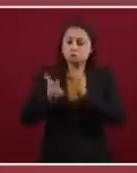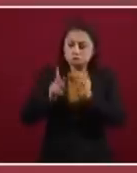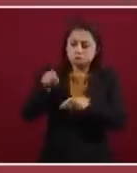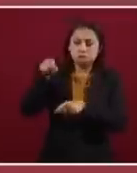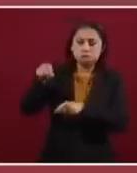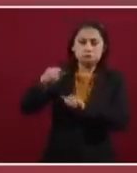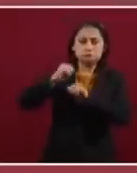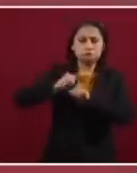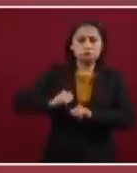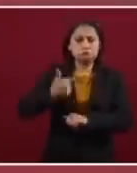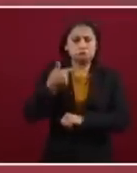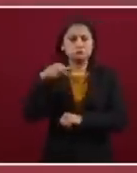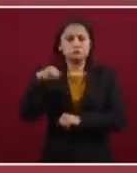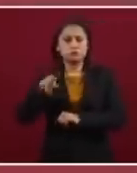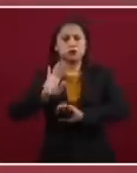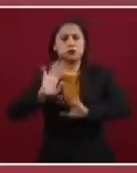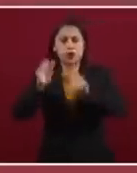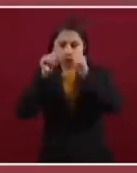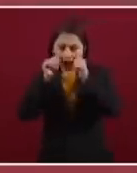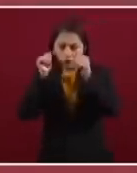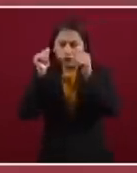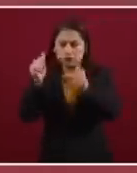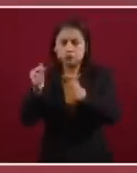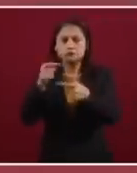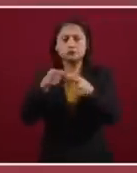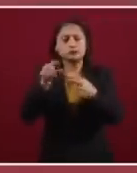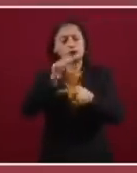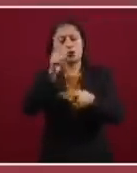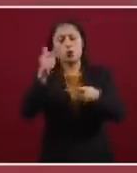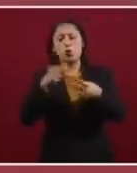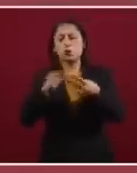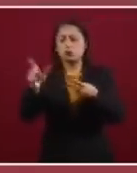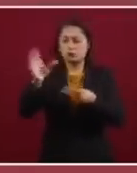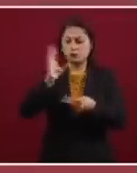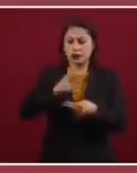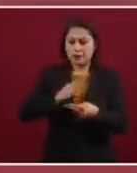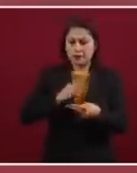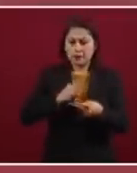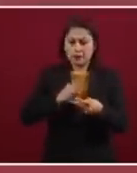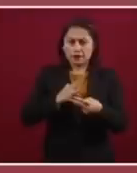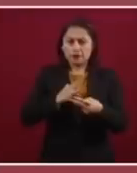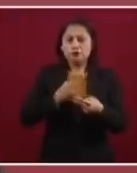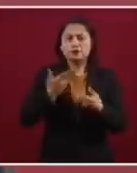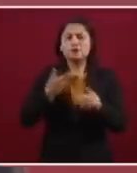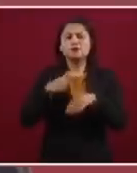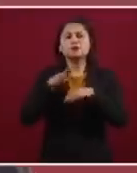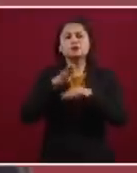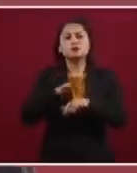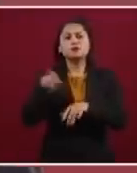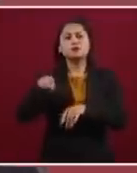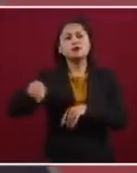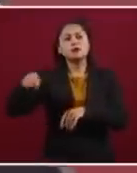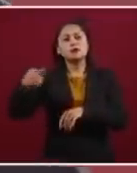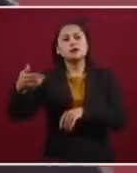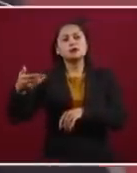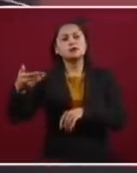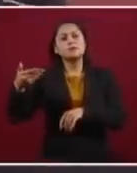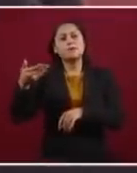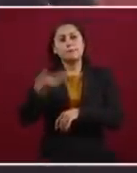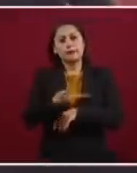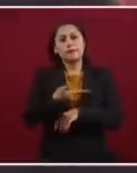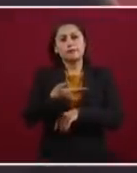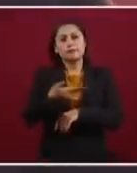tengo también la información sobre su planteamiento de no permitir la circulación